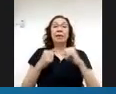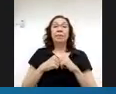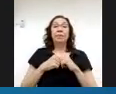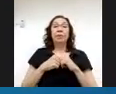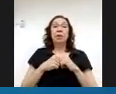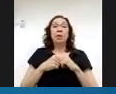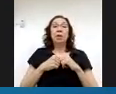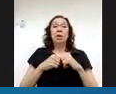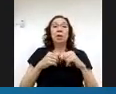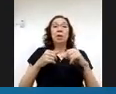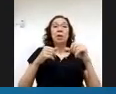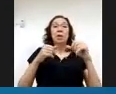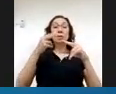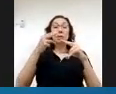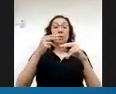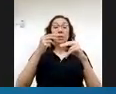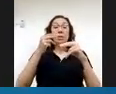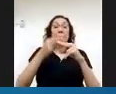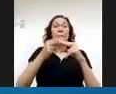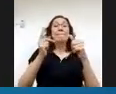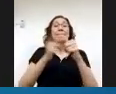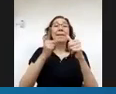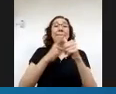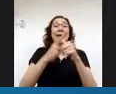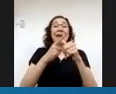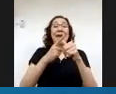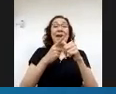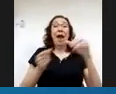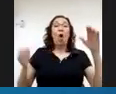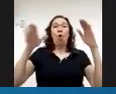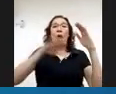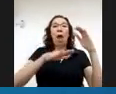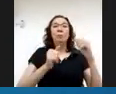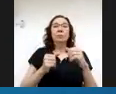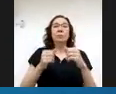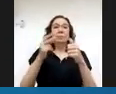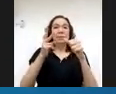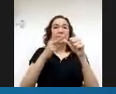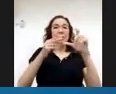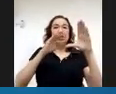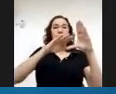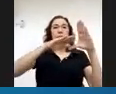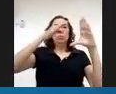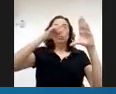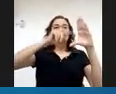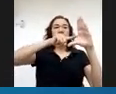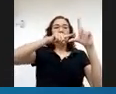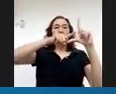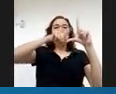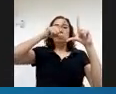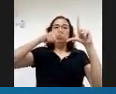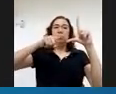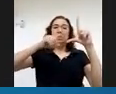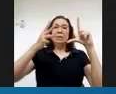lo que se consideró la primera ola, la segunda, que en muchos